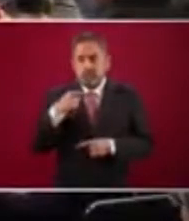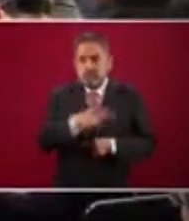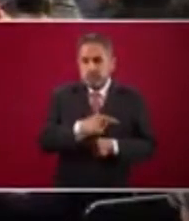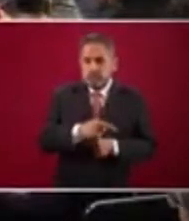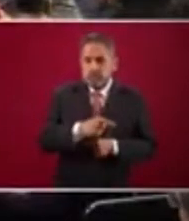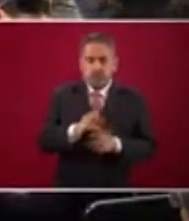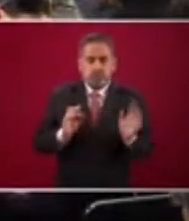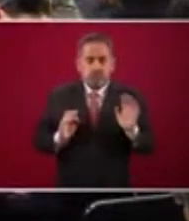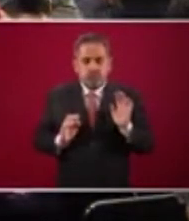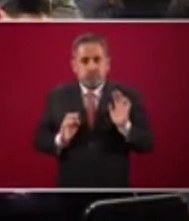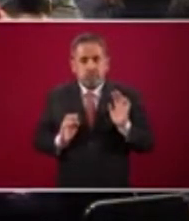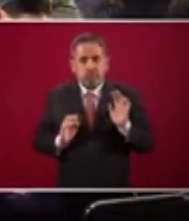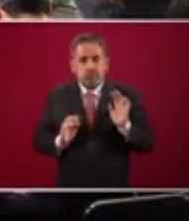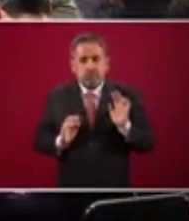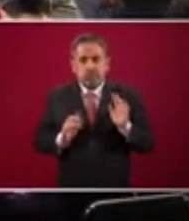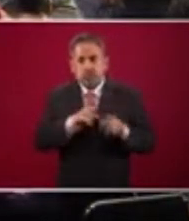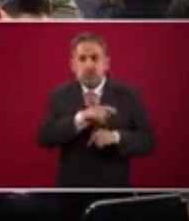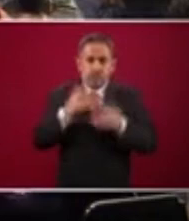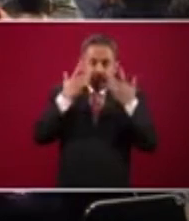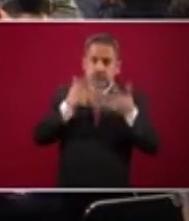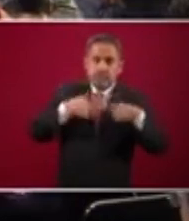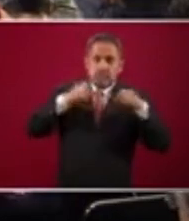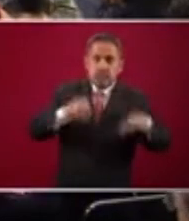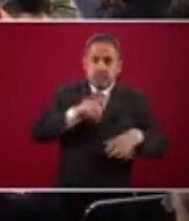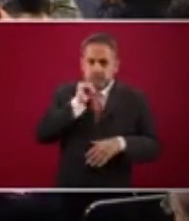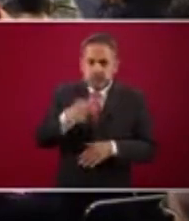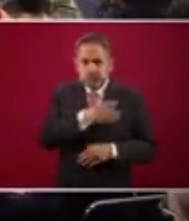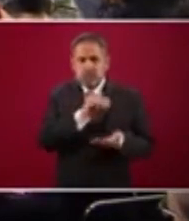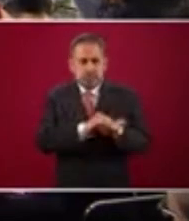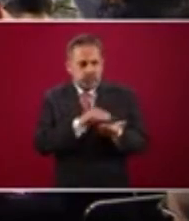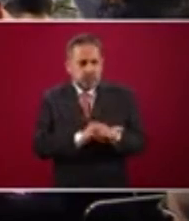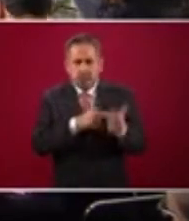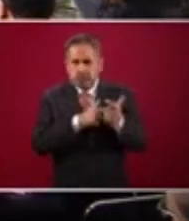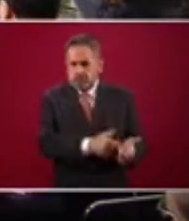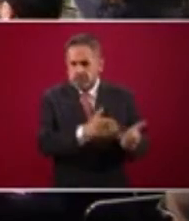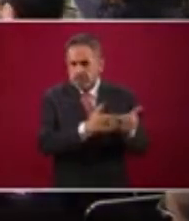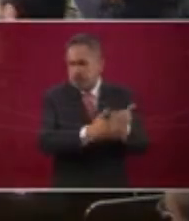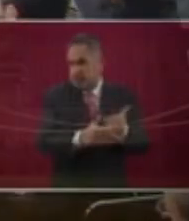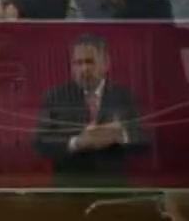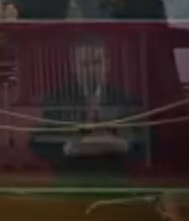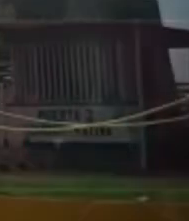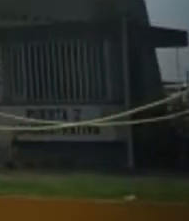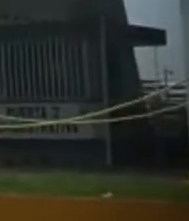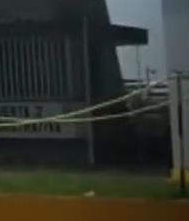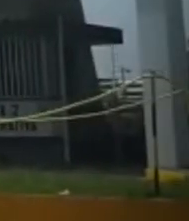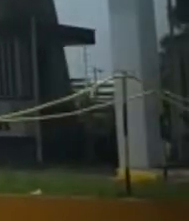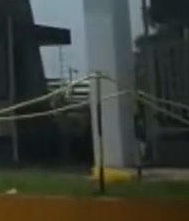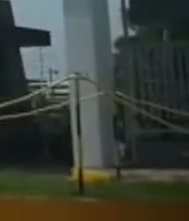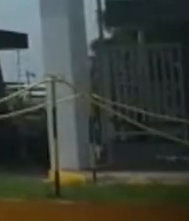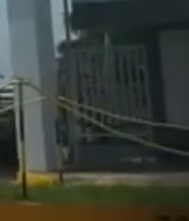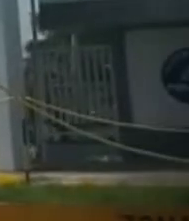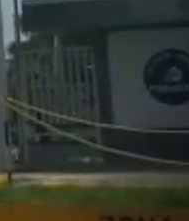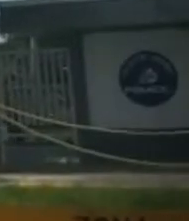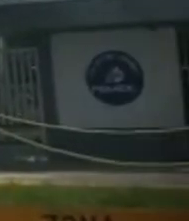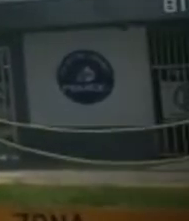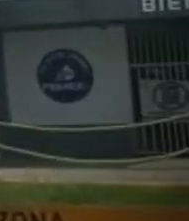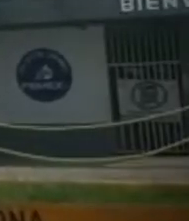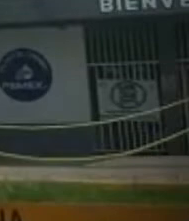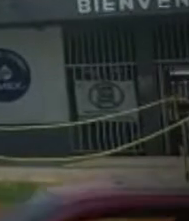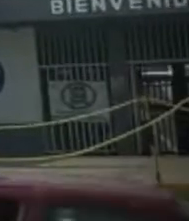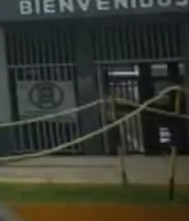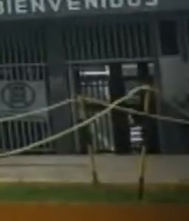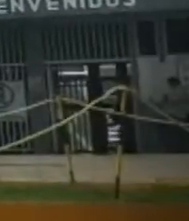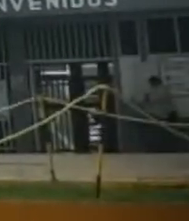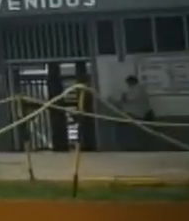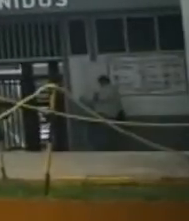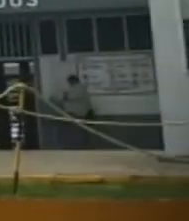se presentó una renuncia por lo cual sigue su vigencia luisa maría alcalde confirmó que la secretaría a su cargo